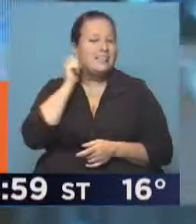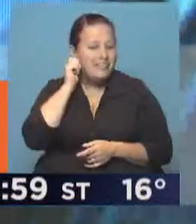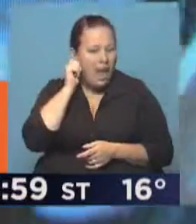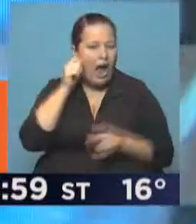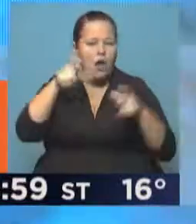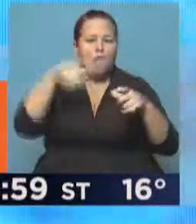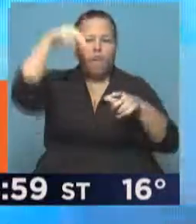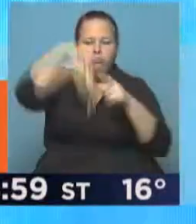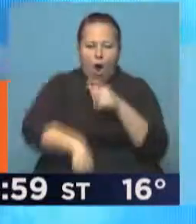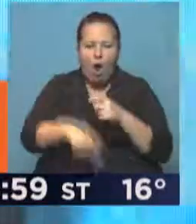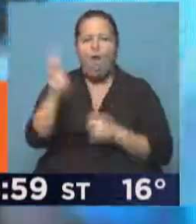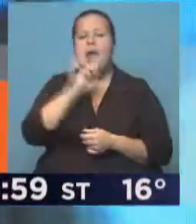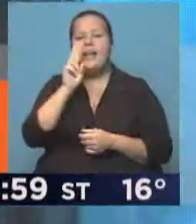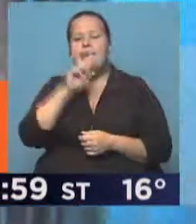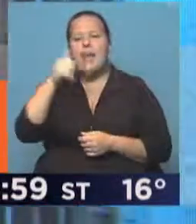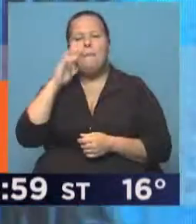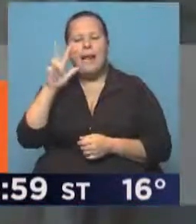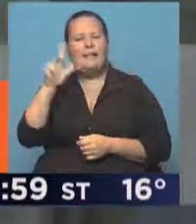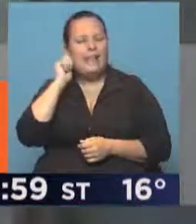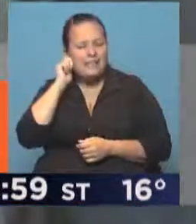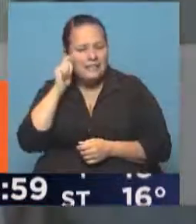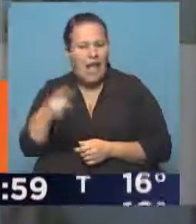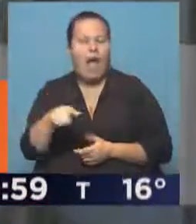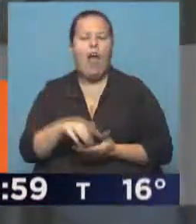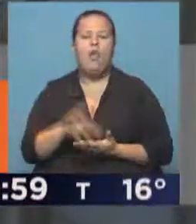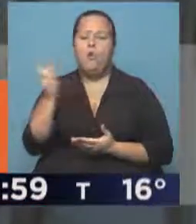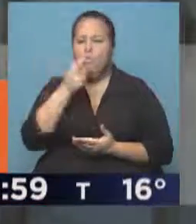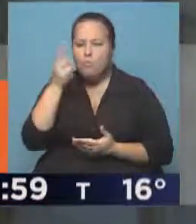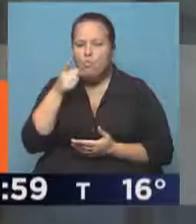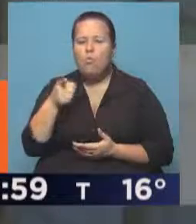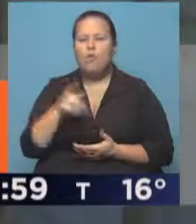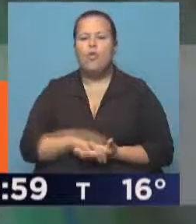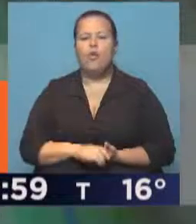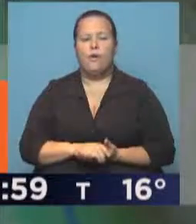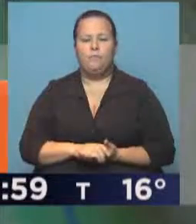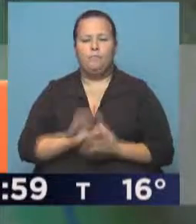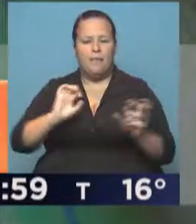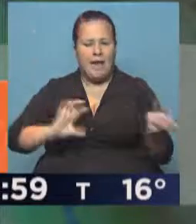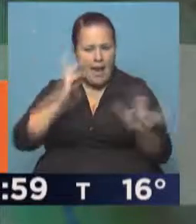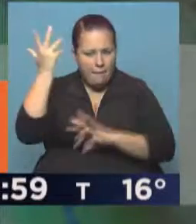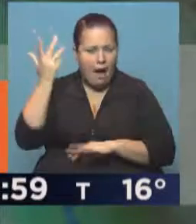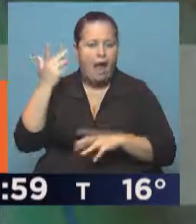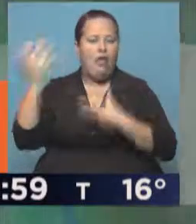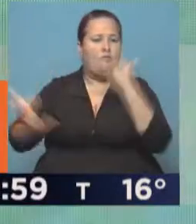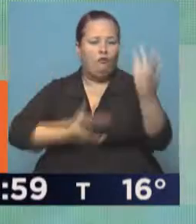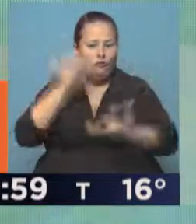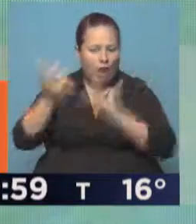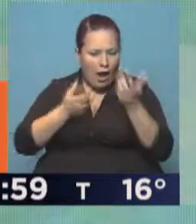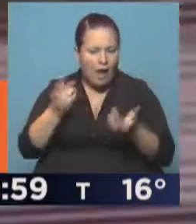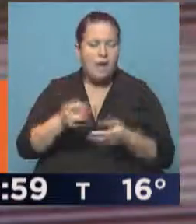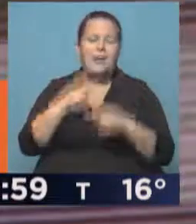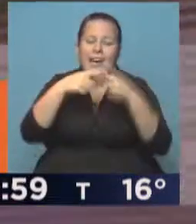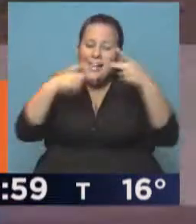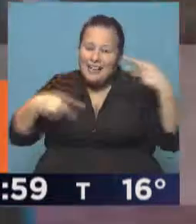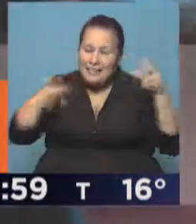pozo ciego una nena maria de 3 años que falleció quemada por un incendio todas esas